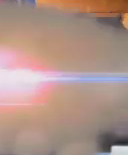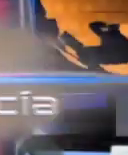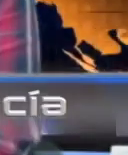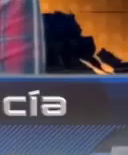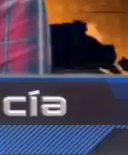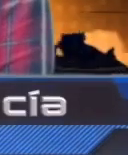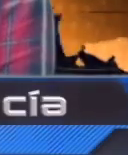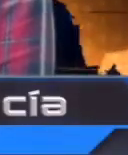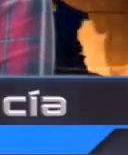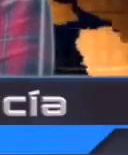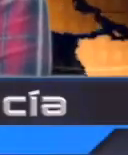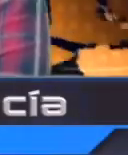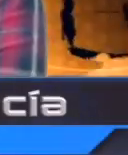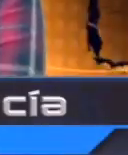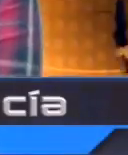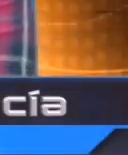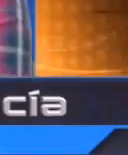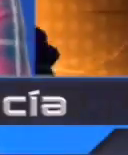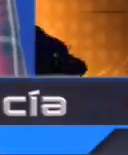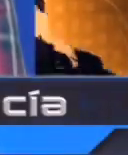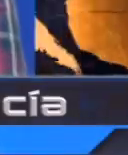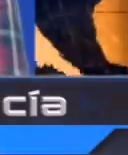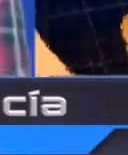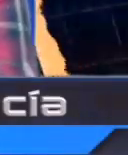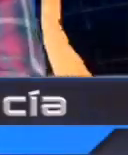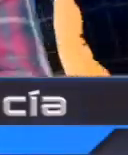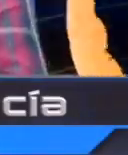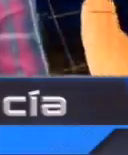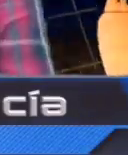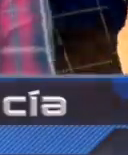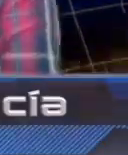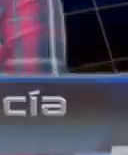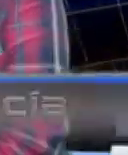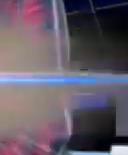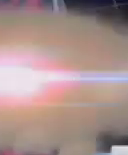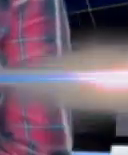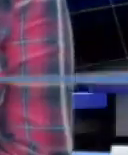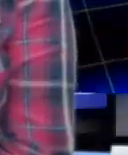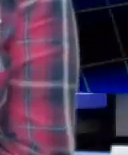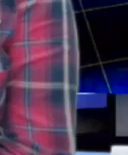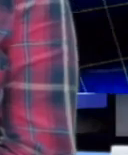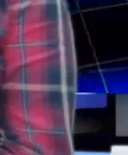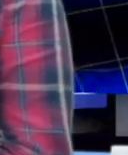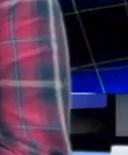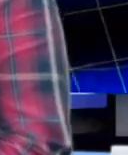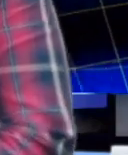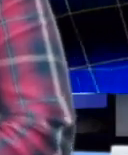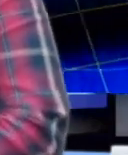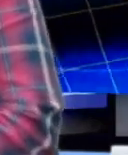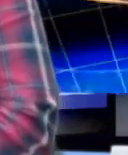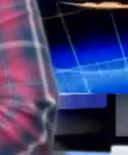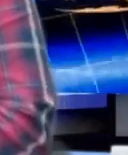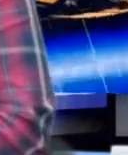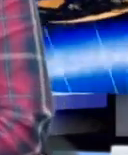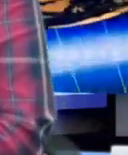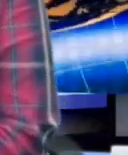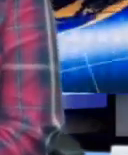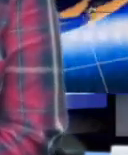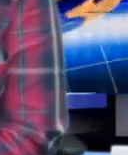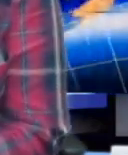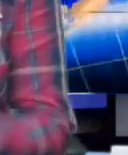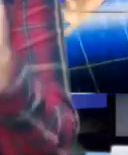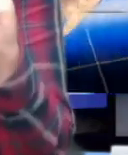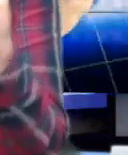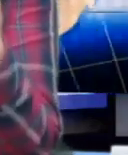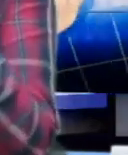¿Qué tal amigos? Yo soy Carolina García y los invito a suscribirse en Patreon 24/7 y activar la campanita de las notificaciones. Les